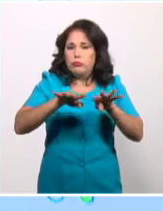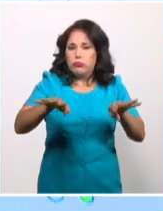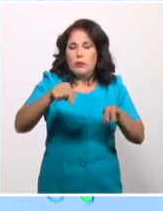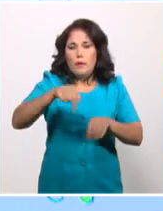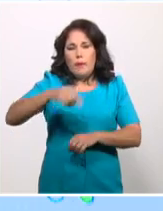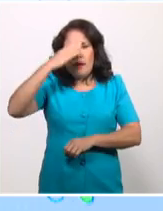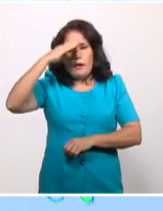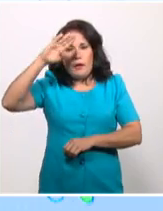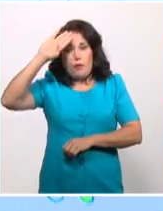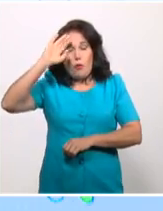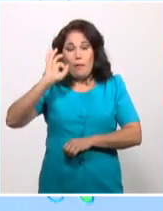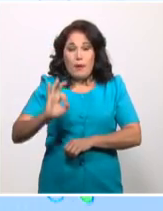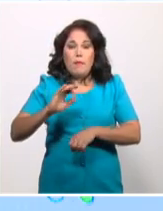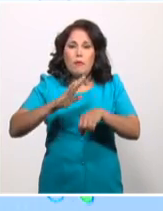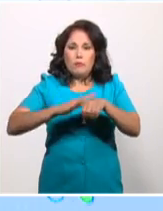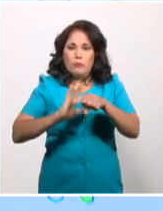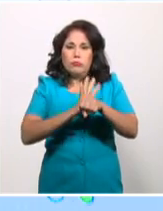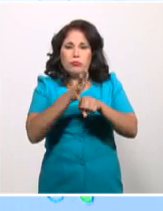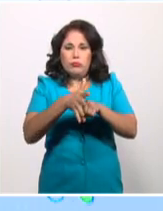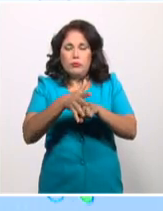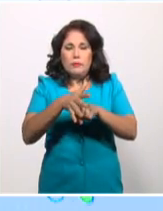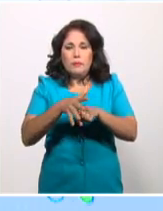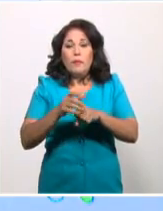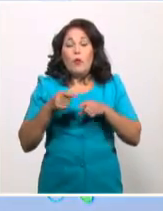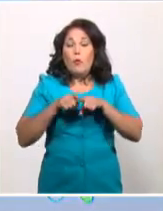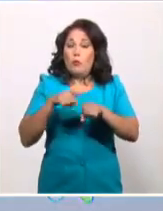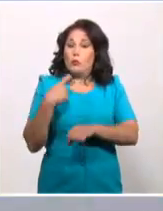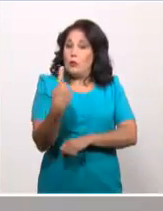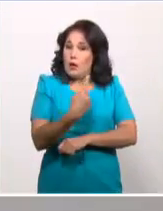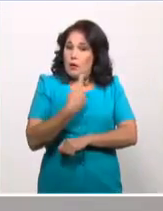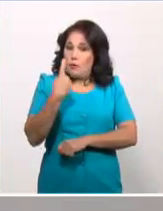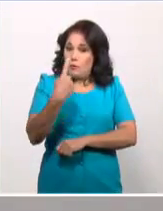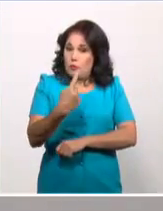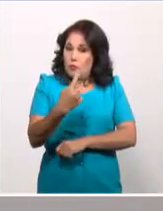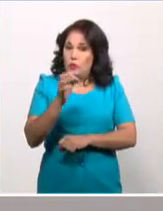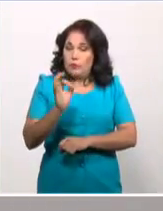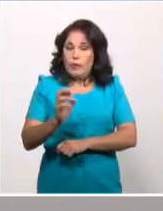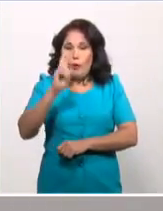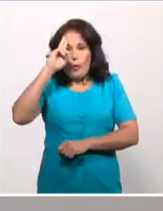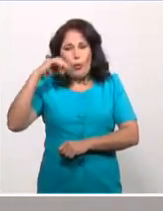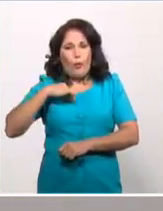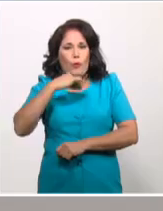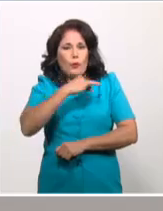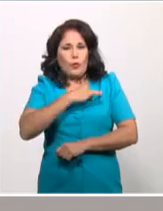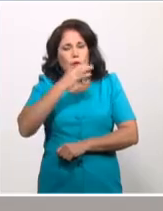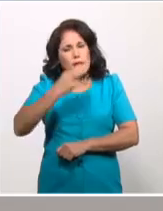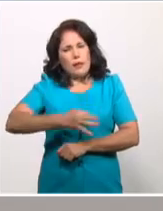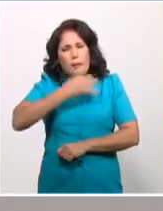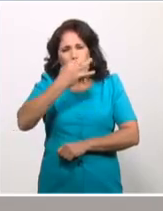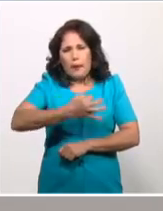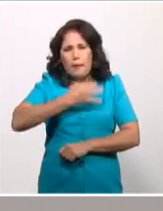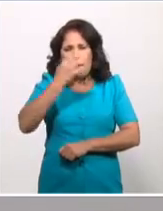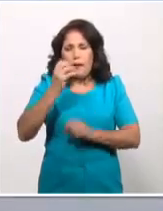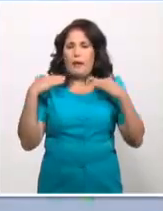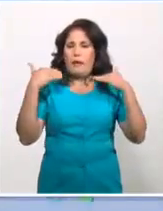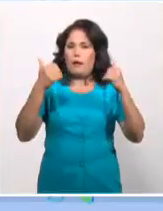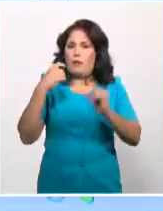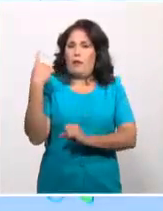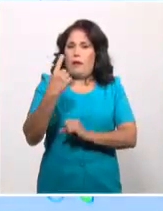país frente a la COVID-19. Nos acompaña, como ya es habitual, el doctor Francisco Durán García, director